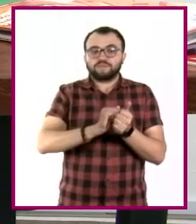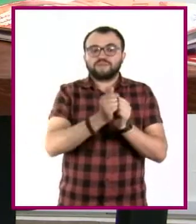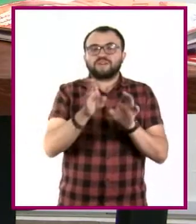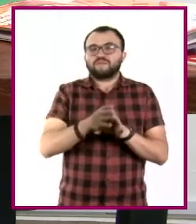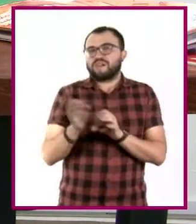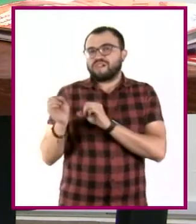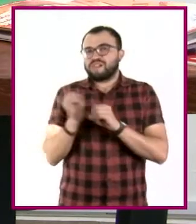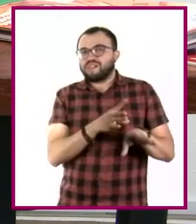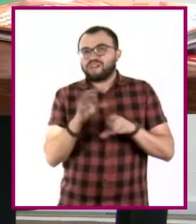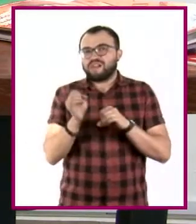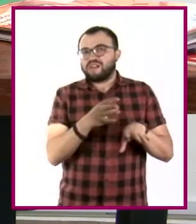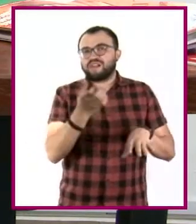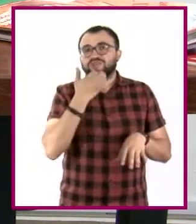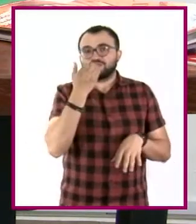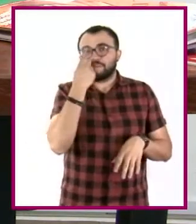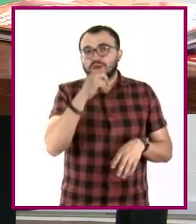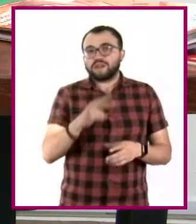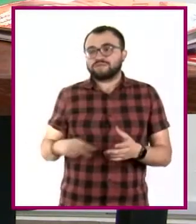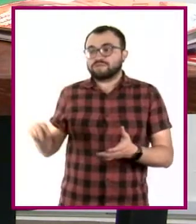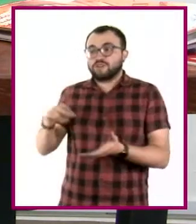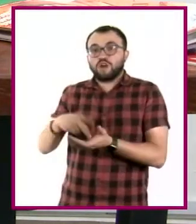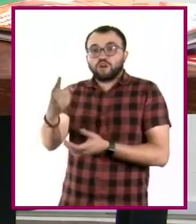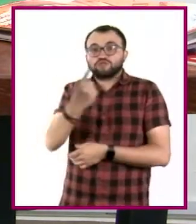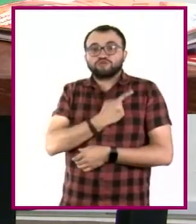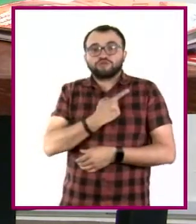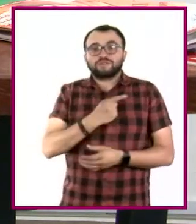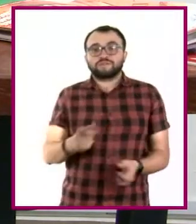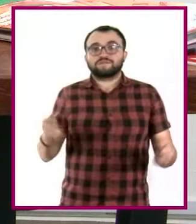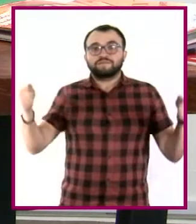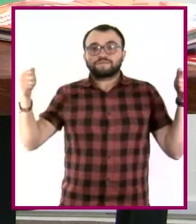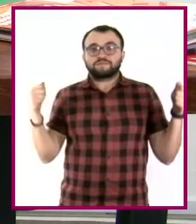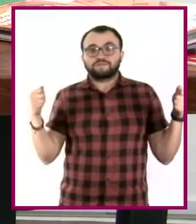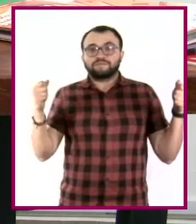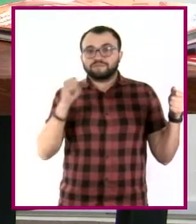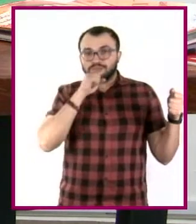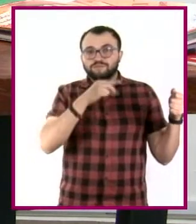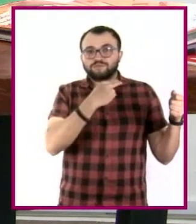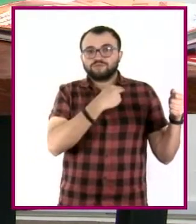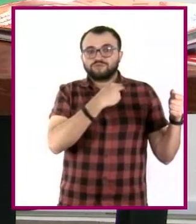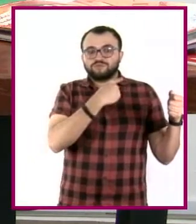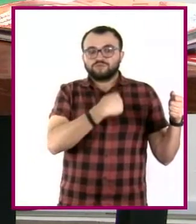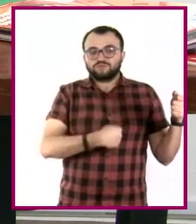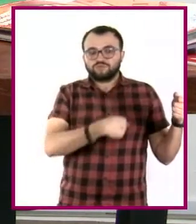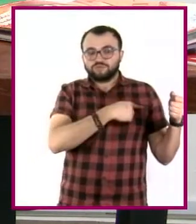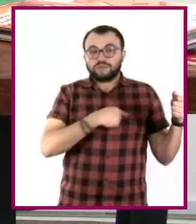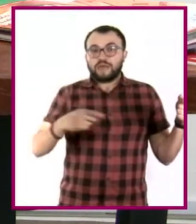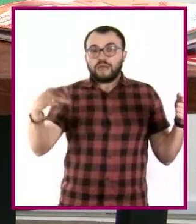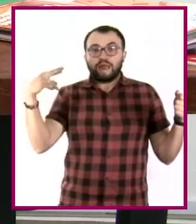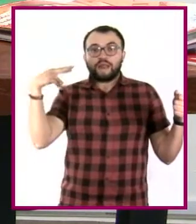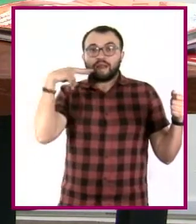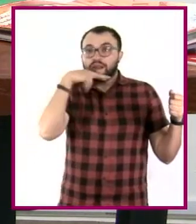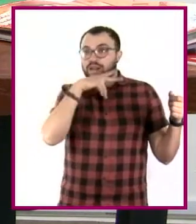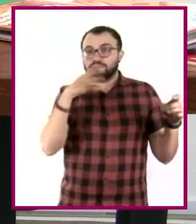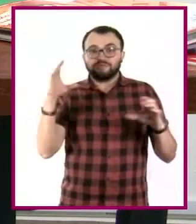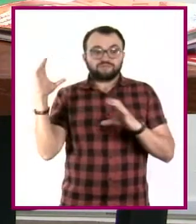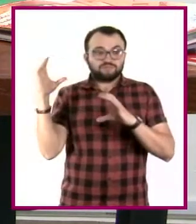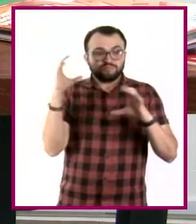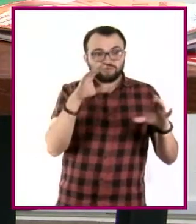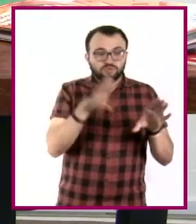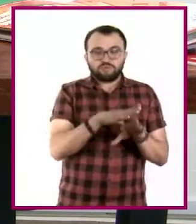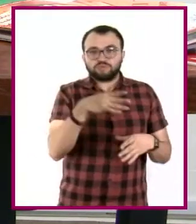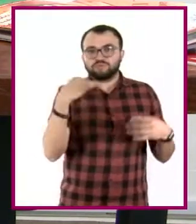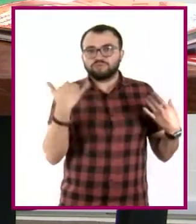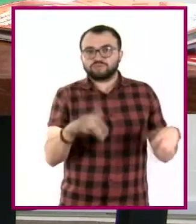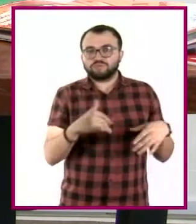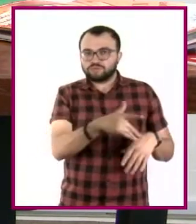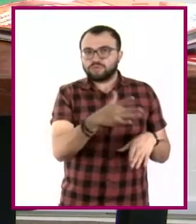escuela para protestar sola, con una pancarta frente al Parlamento sueco. Rápidamente se volvió un símbolo de la indignación juvenil ante